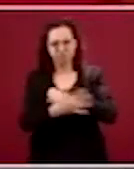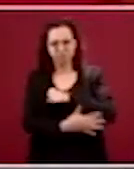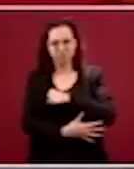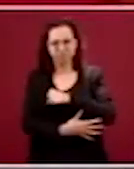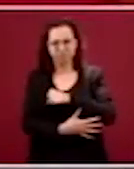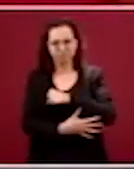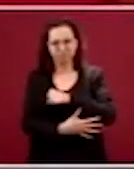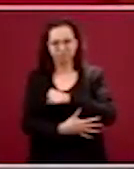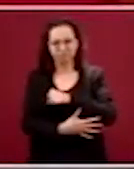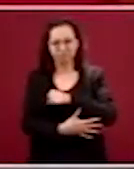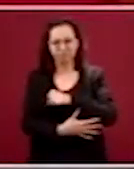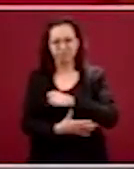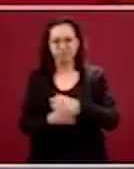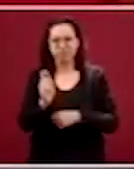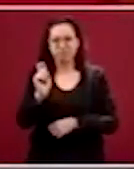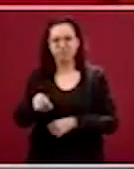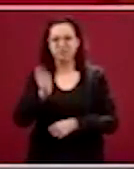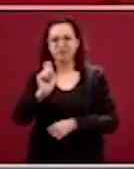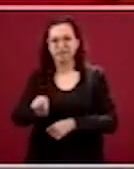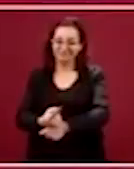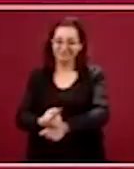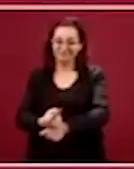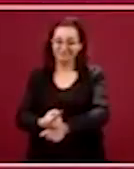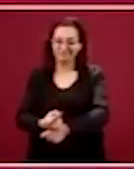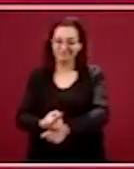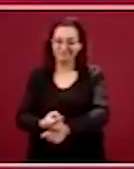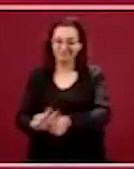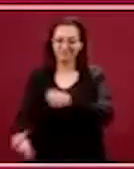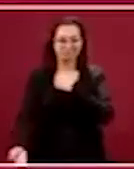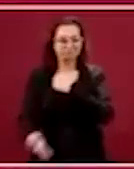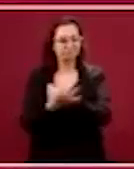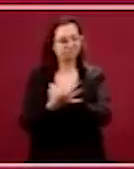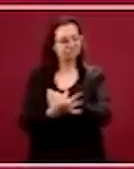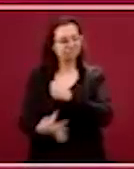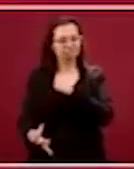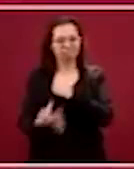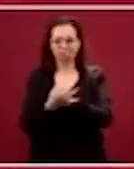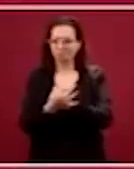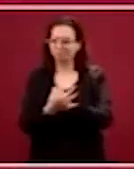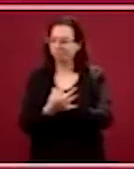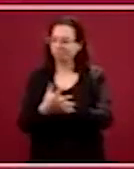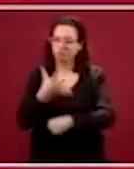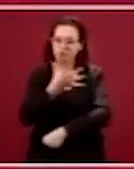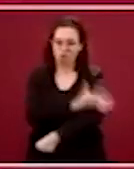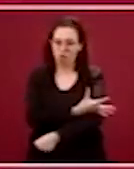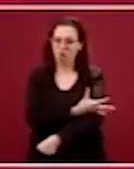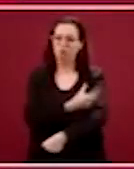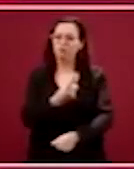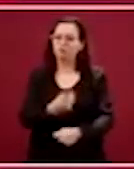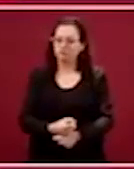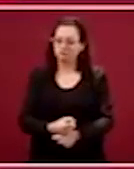es la honestidad, eso es lo que protege.